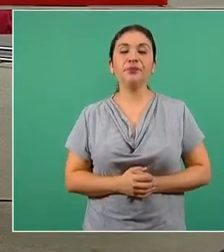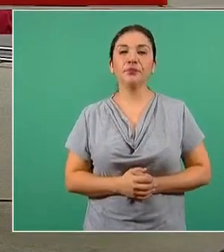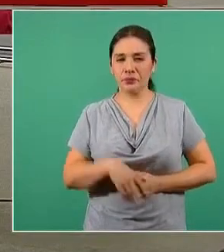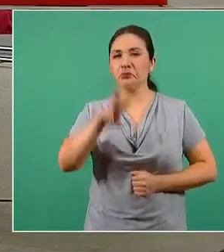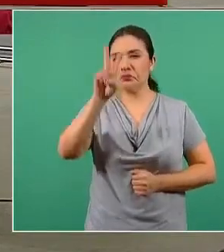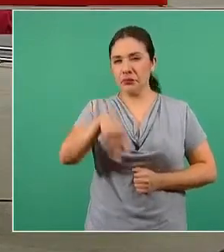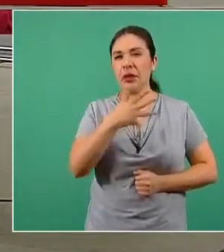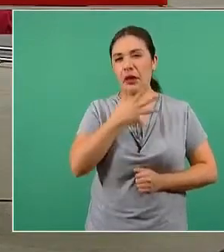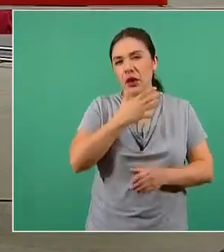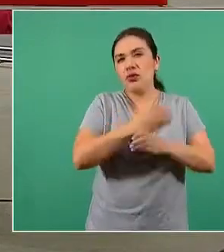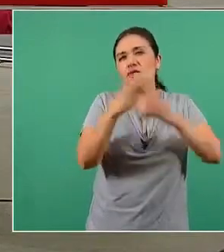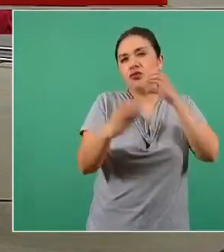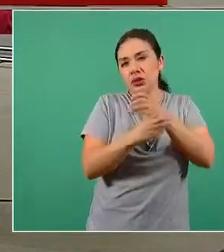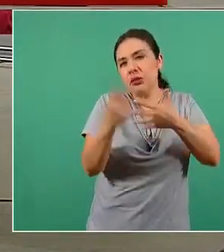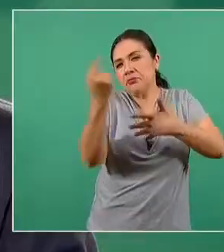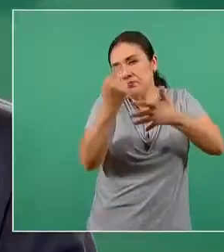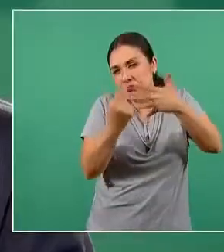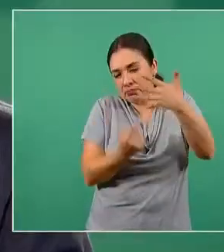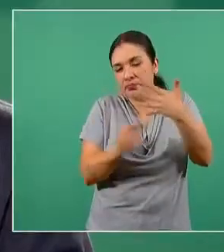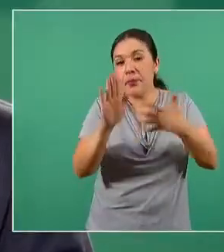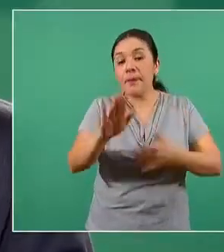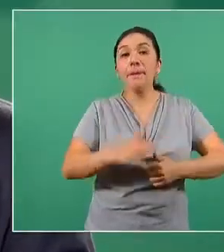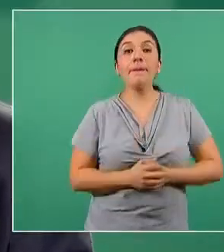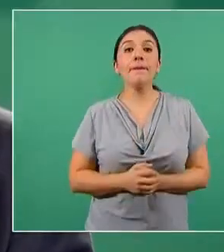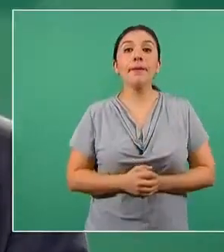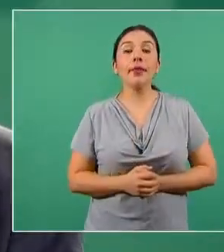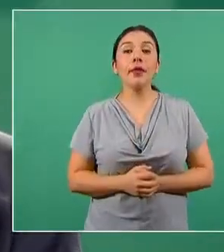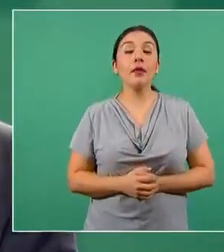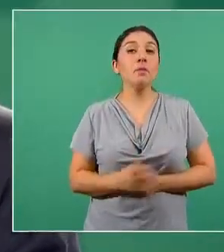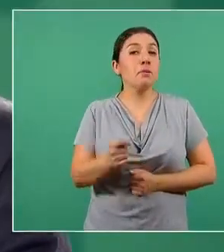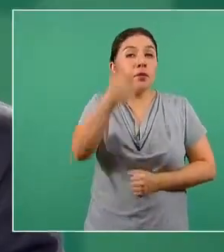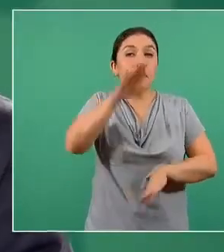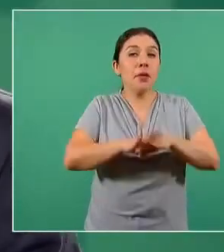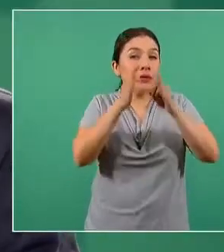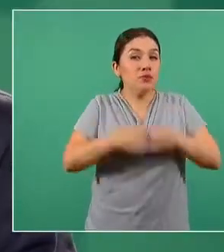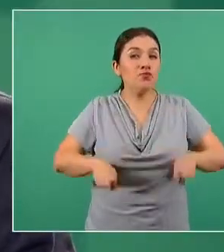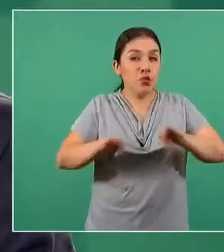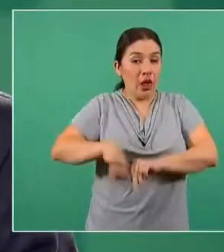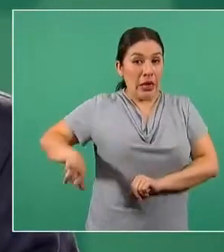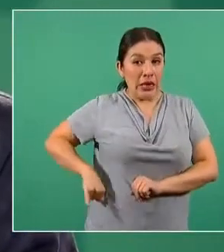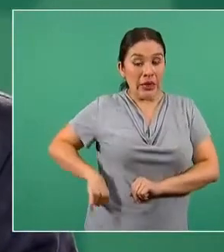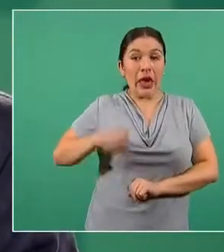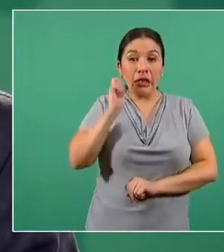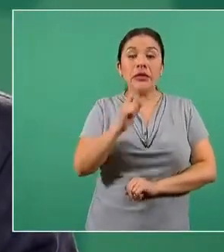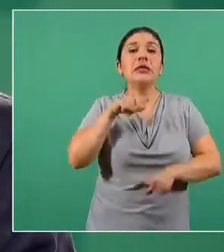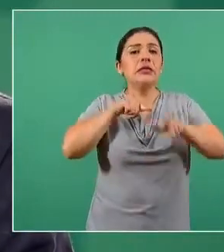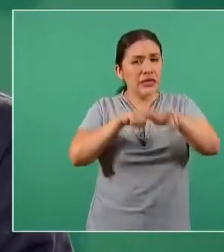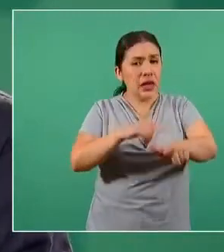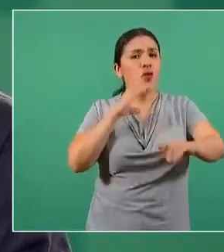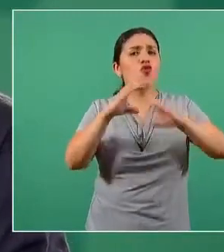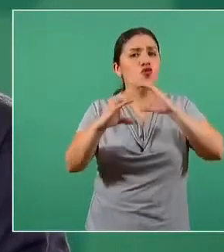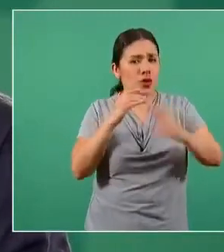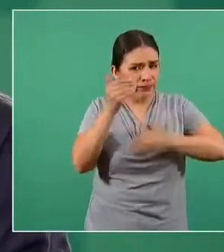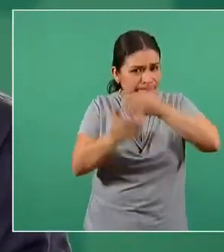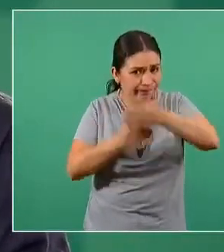detalles adicionales. Básicamente lo que nos interesa es que no se pierda la continuidad de la comunicación.